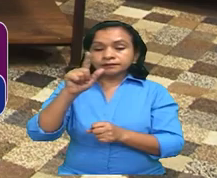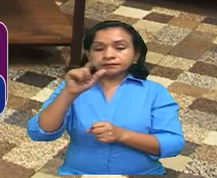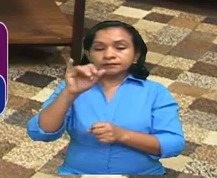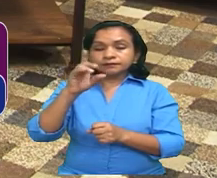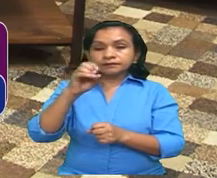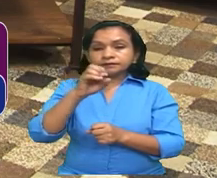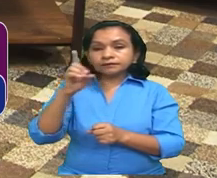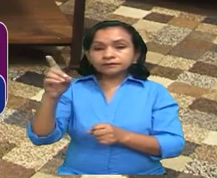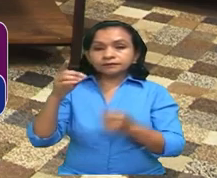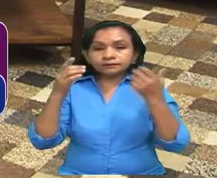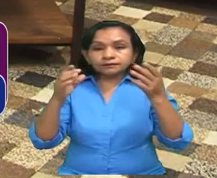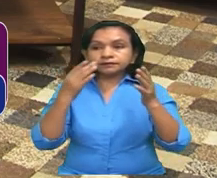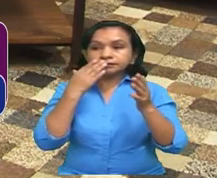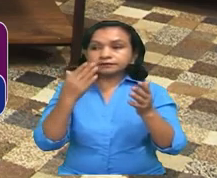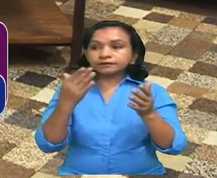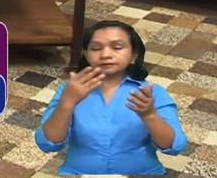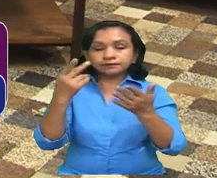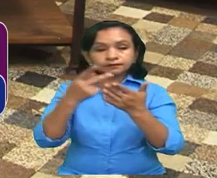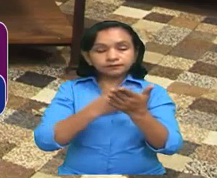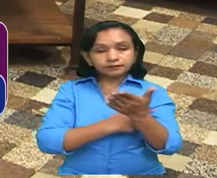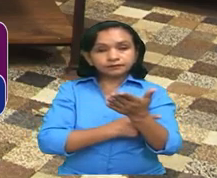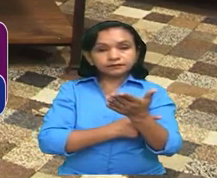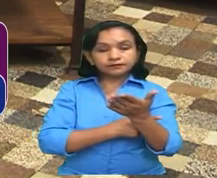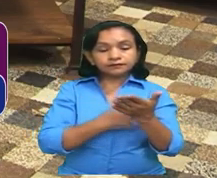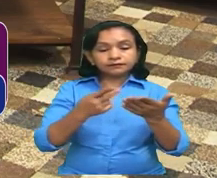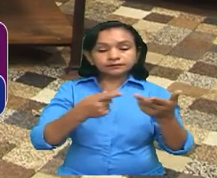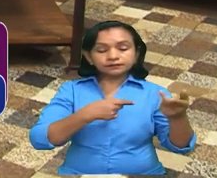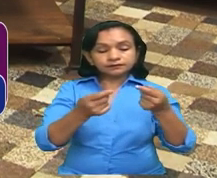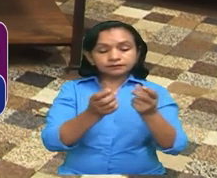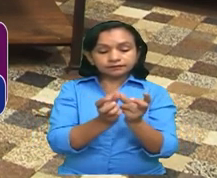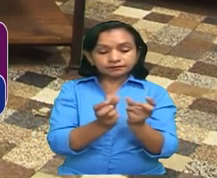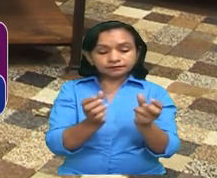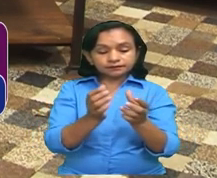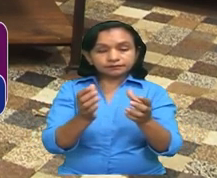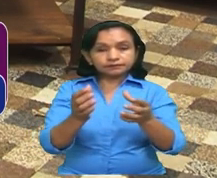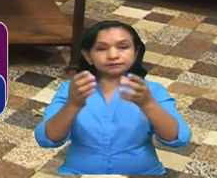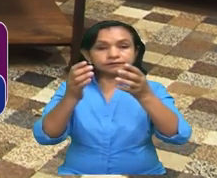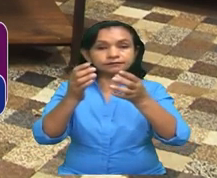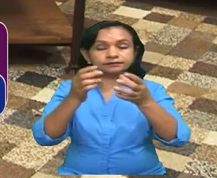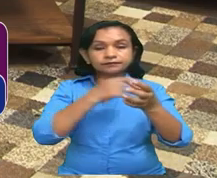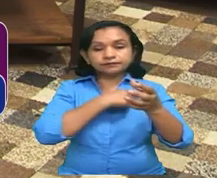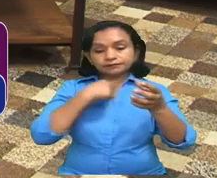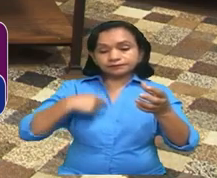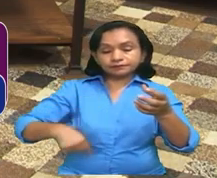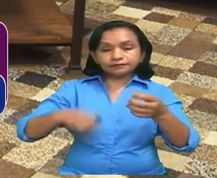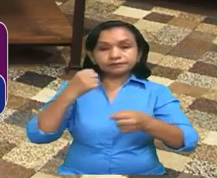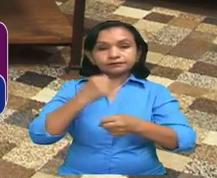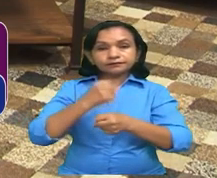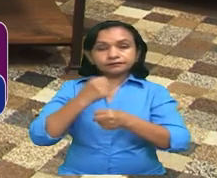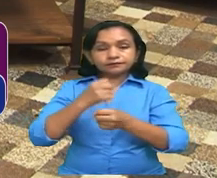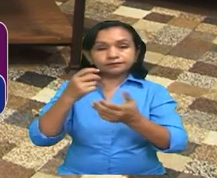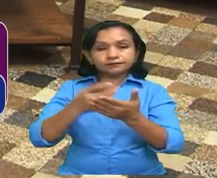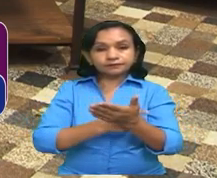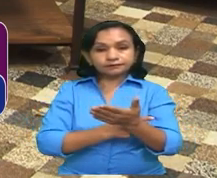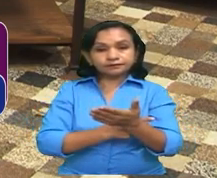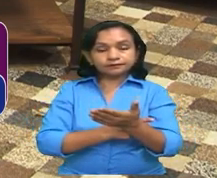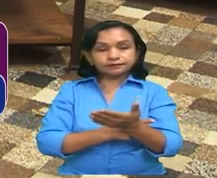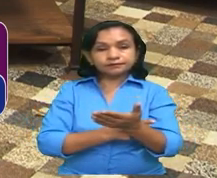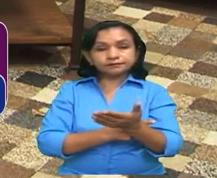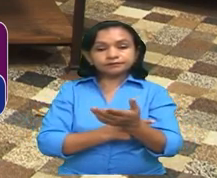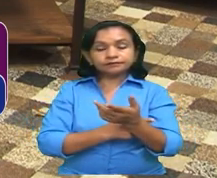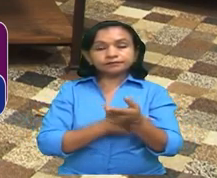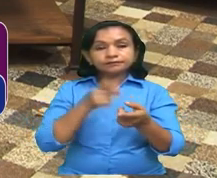articulando todo, más allá de que el turista diga qué bonito, bueno, mira, aquí también nosotros producimos y de calidad, pues, porque así entiendo es. Que eso es algo que se